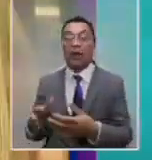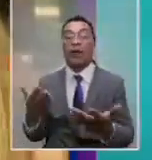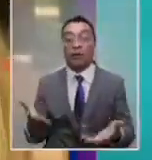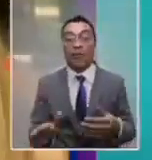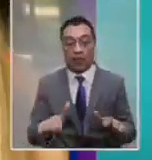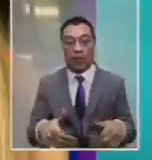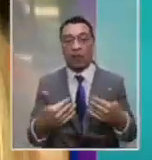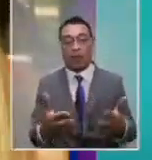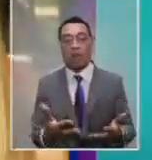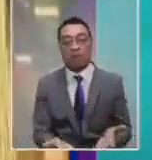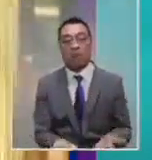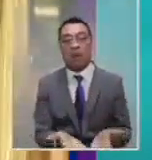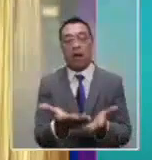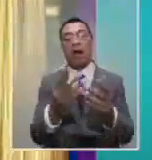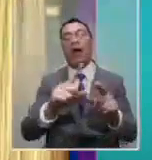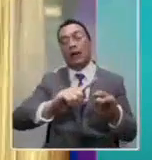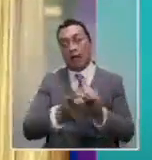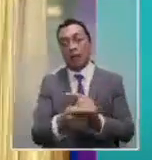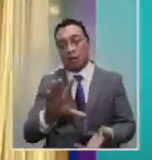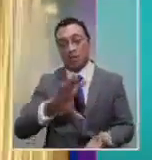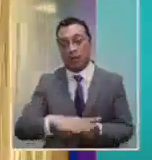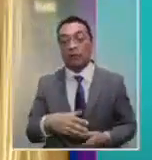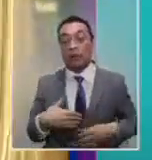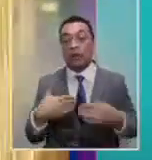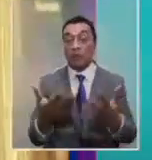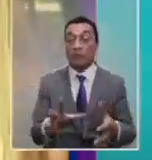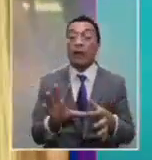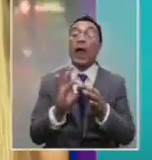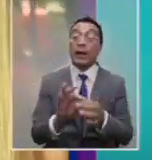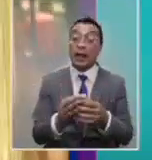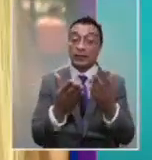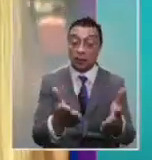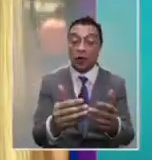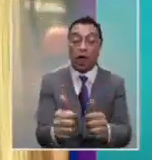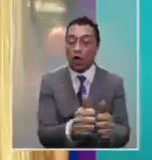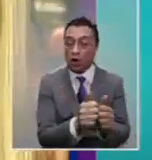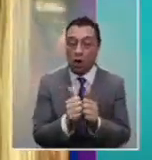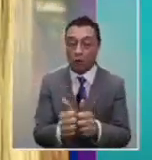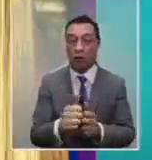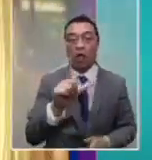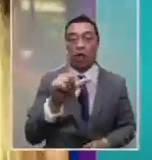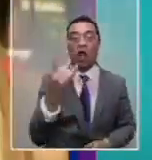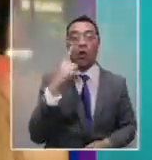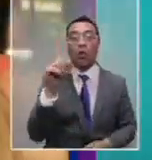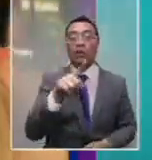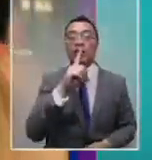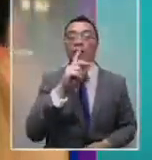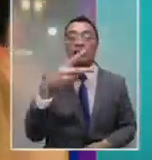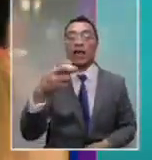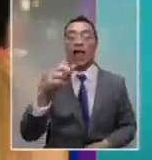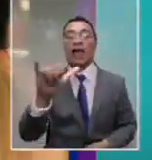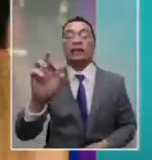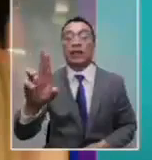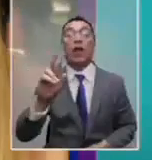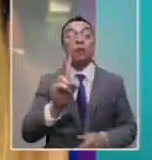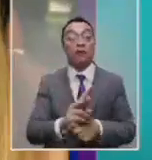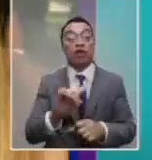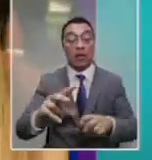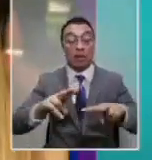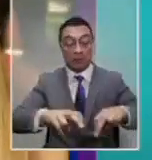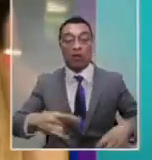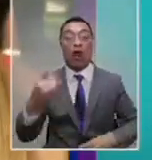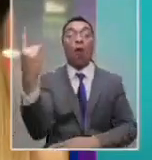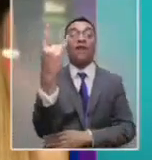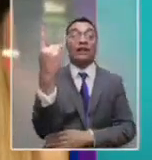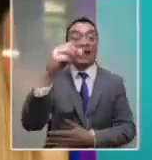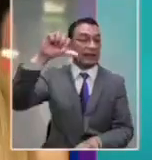ocurriendo, y esto va a ir generando muchos cambios en nuestro país. Quiero agradecer, muchas gracias por habernos acompañado, Luis Taller, profesor e investigador